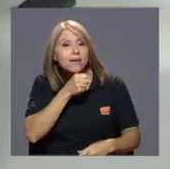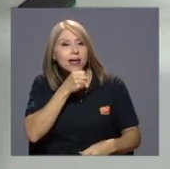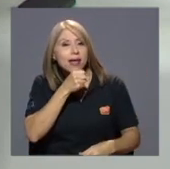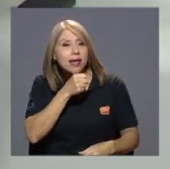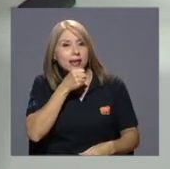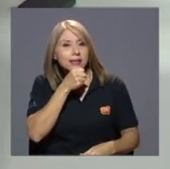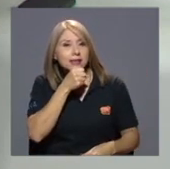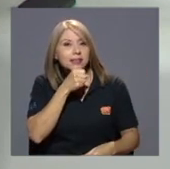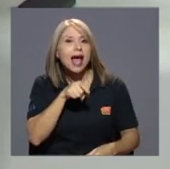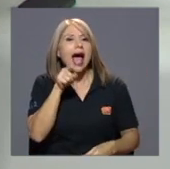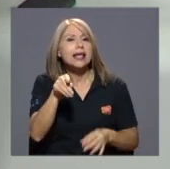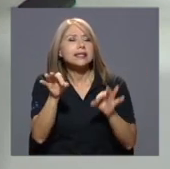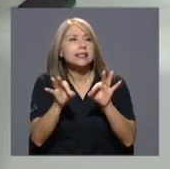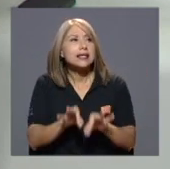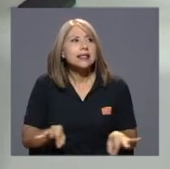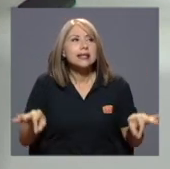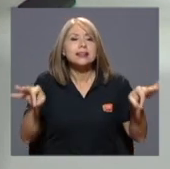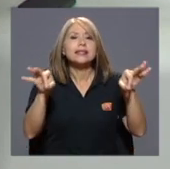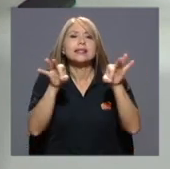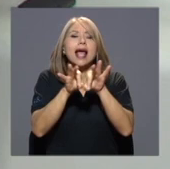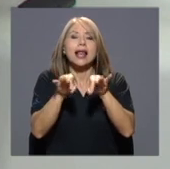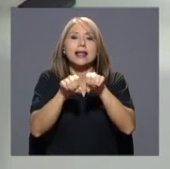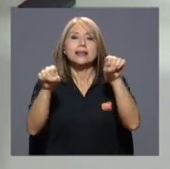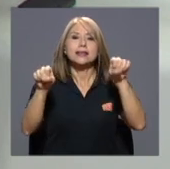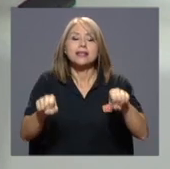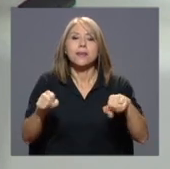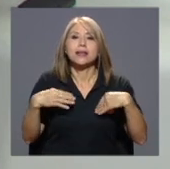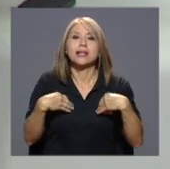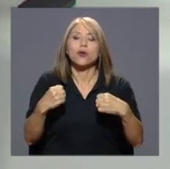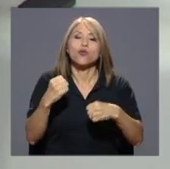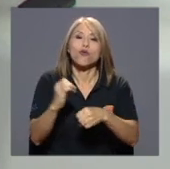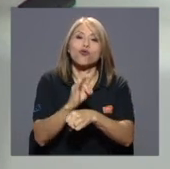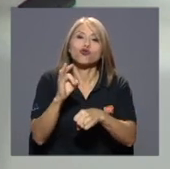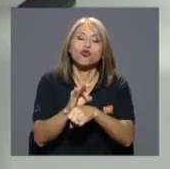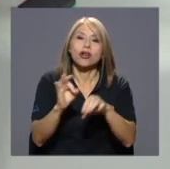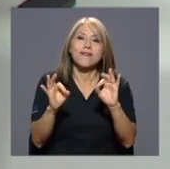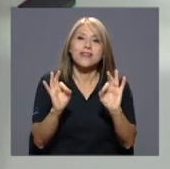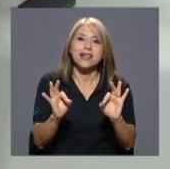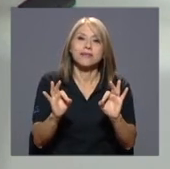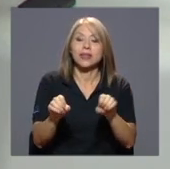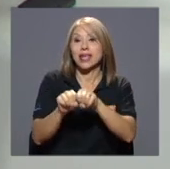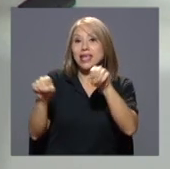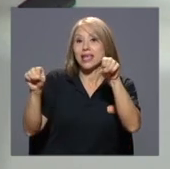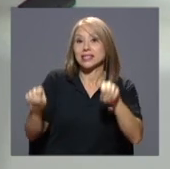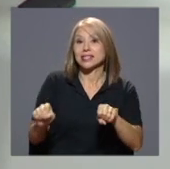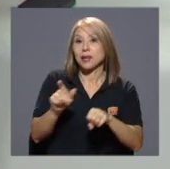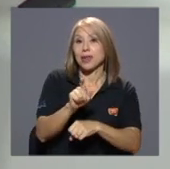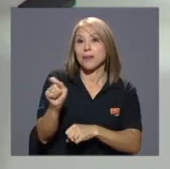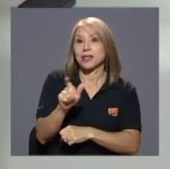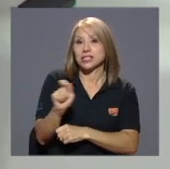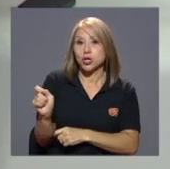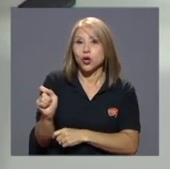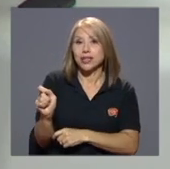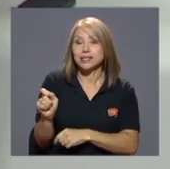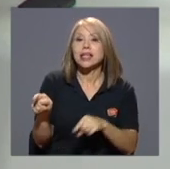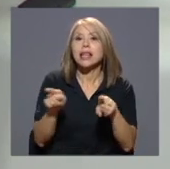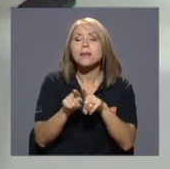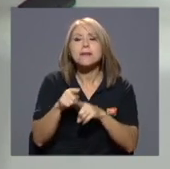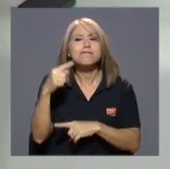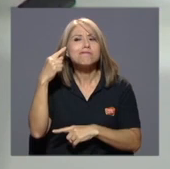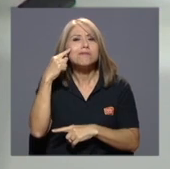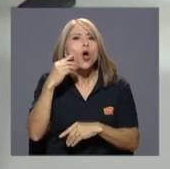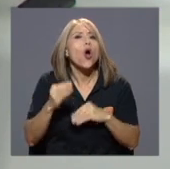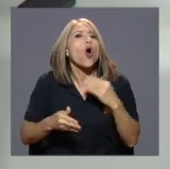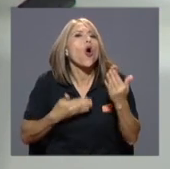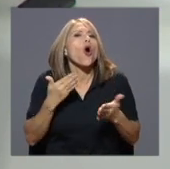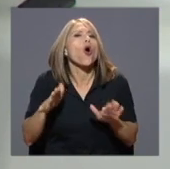es esencial que el sistema de salud funcione bien y que el sistema de pensiones contemple cómo seguir financiando la